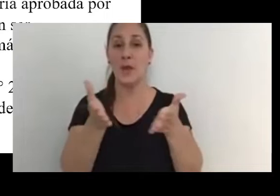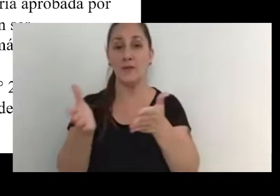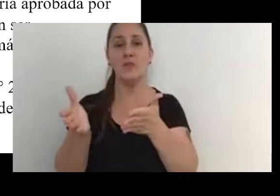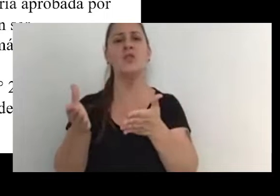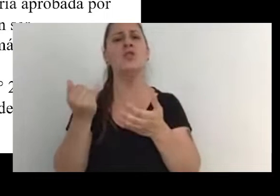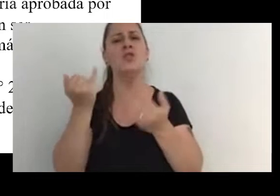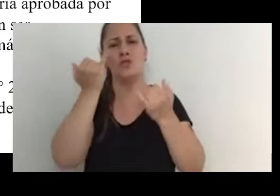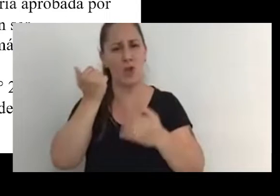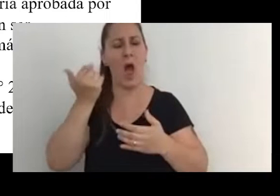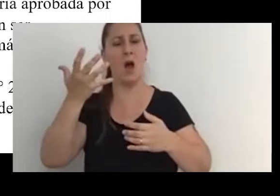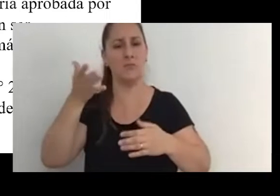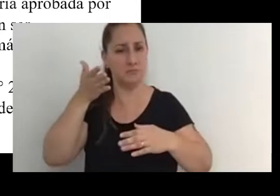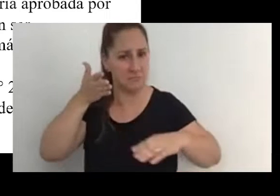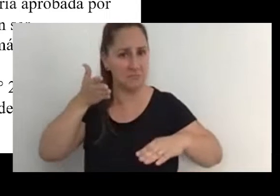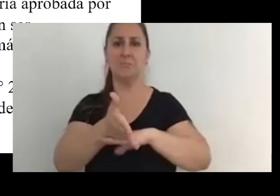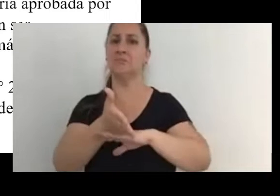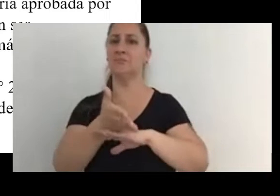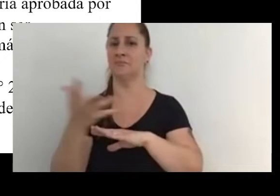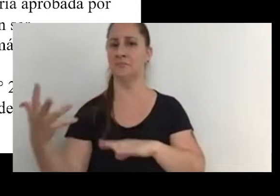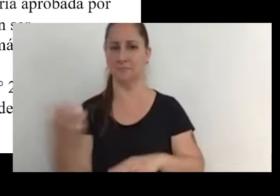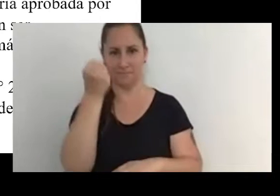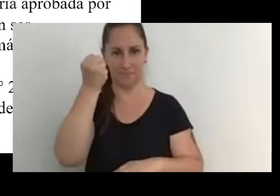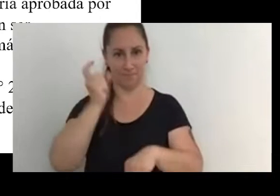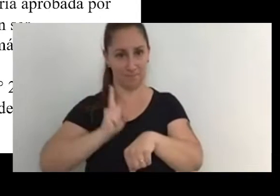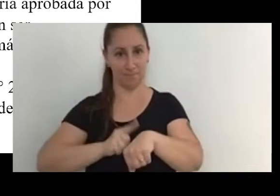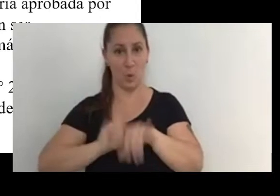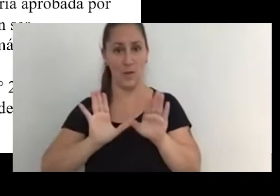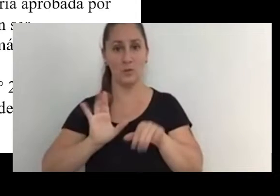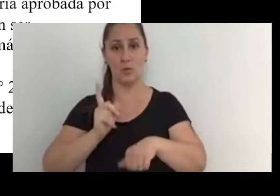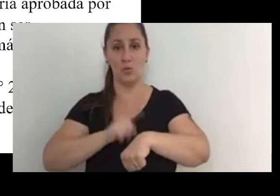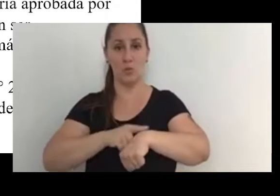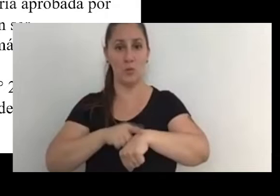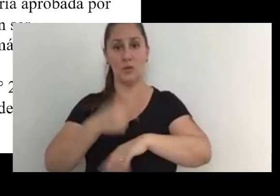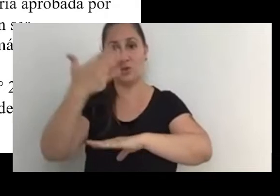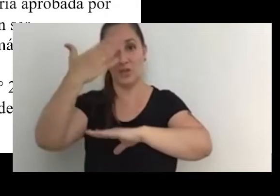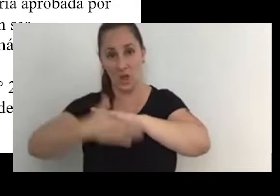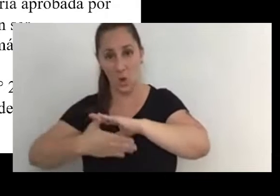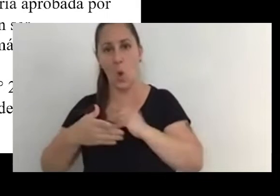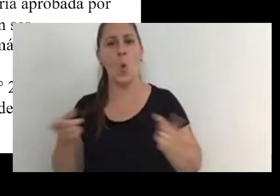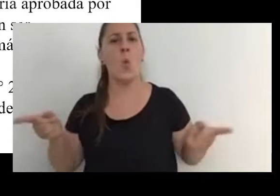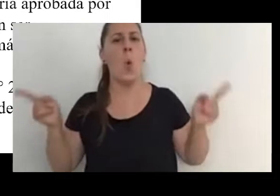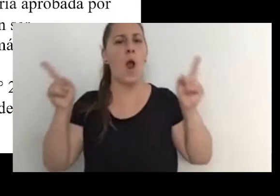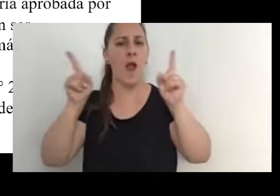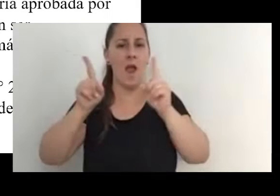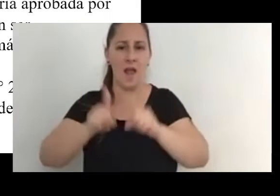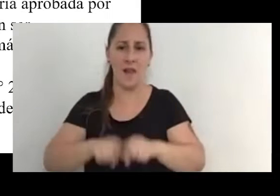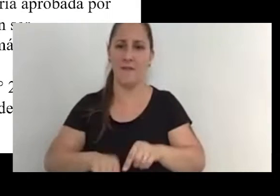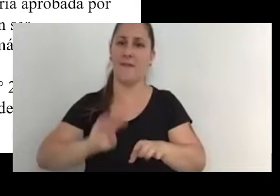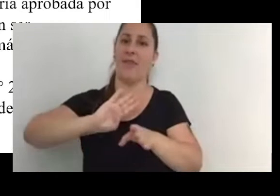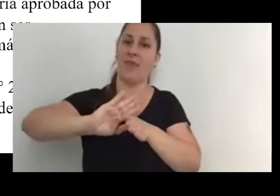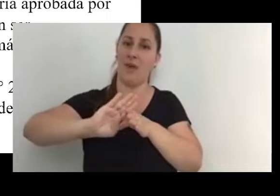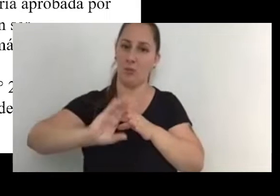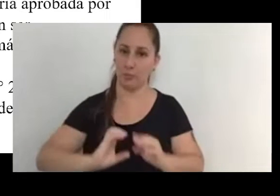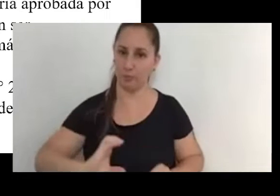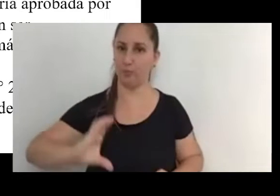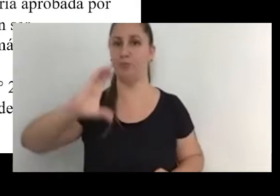accedido oportunamente y que, al quedar caduco, vuelve a renacer toda la deuda y vuelven a renacer todas